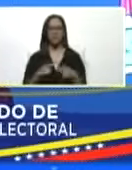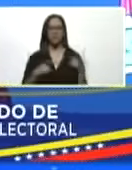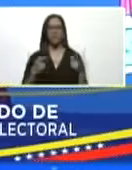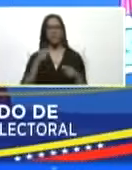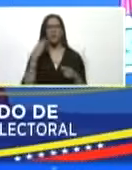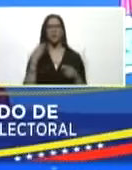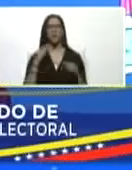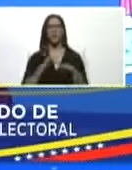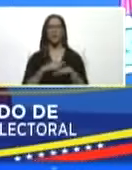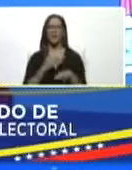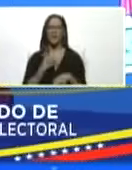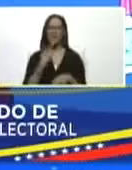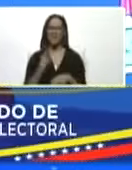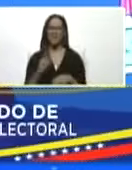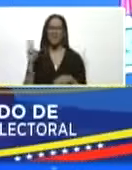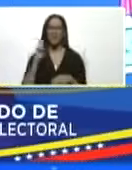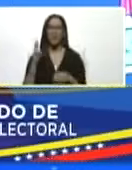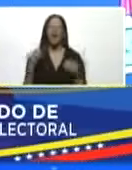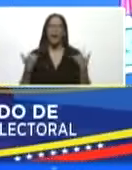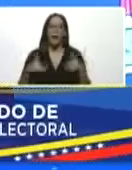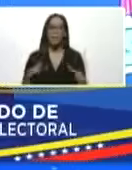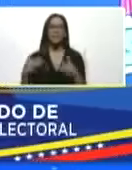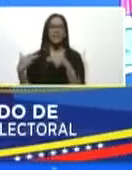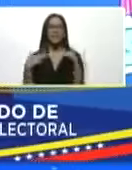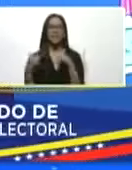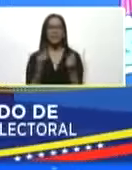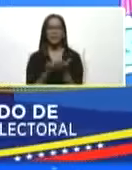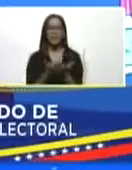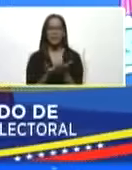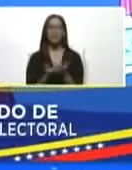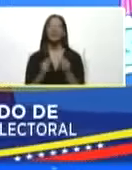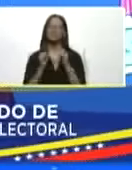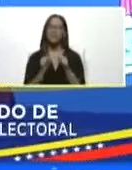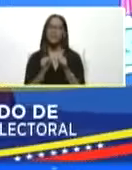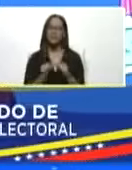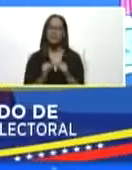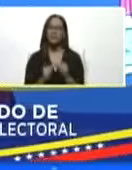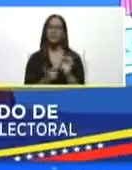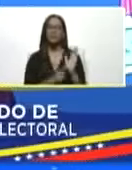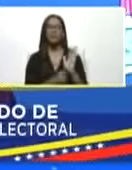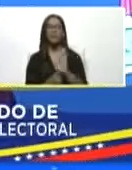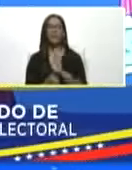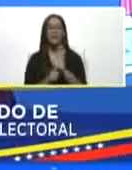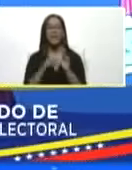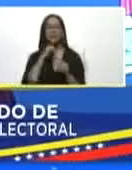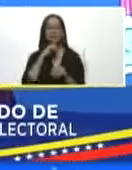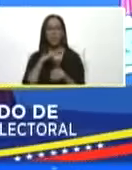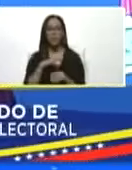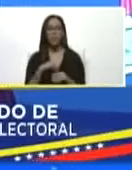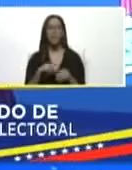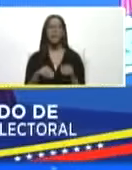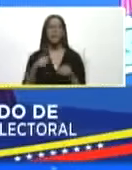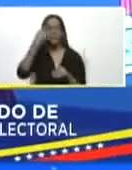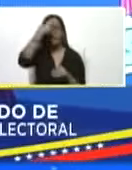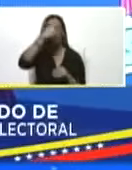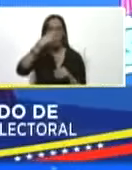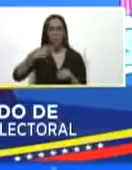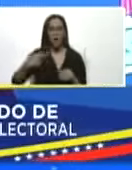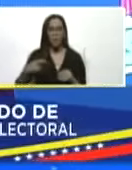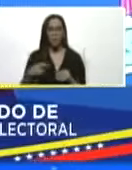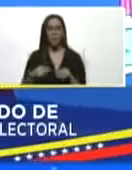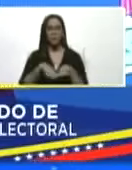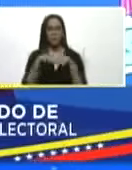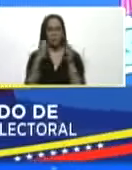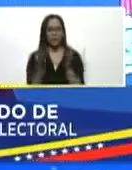porque quiere decir que Venezuela, a pesar de la guerra que nos metieron, sigue siendo una referencia histórica para los pueblos